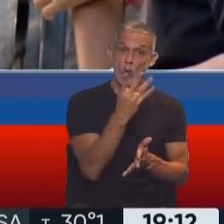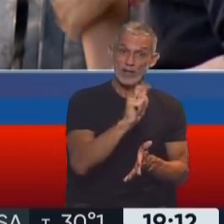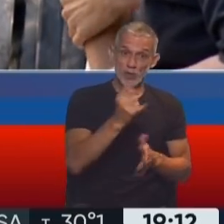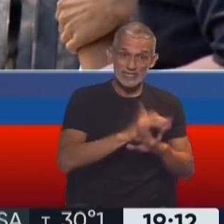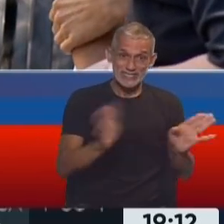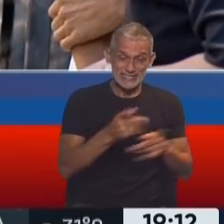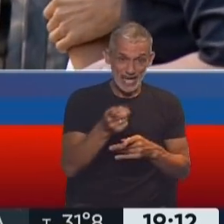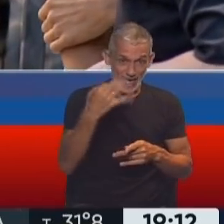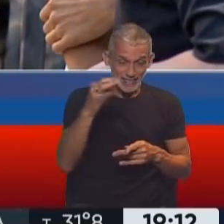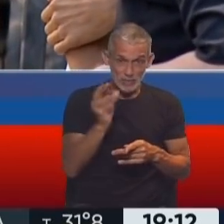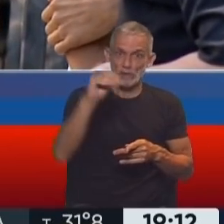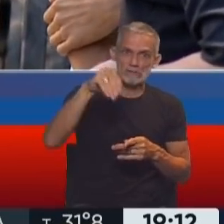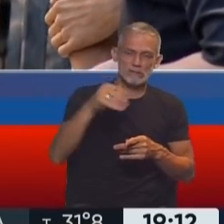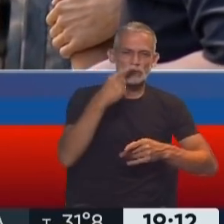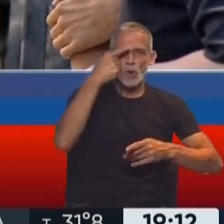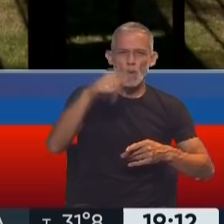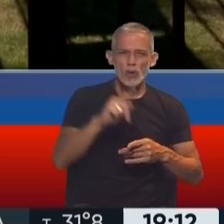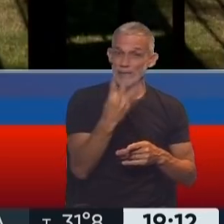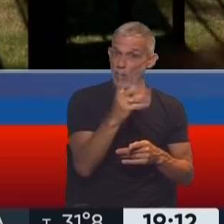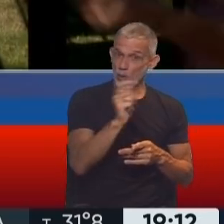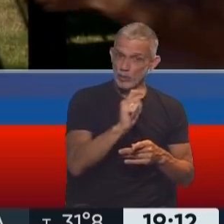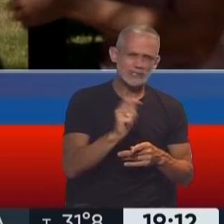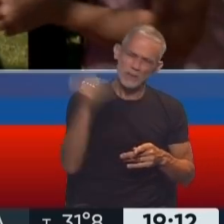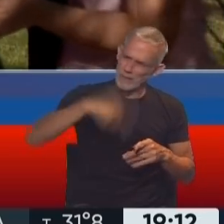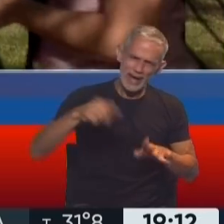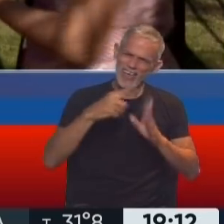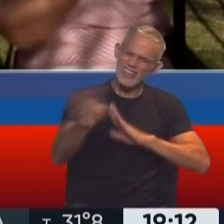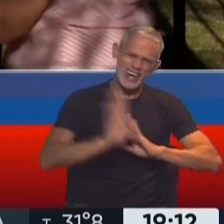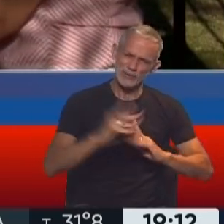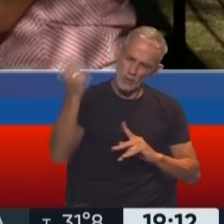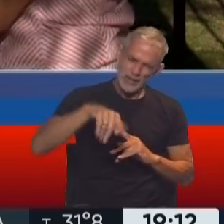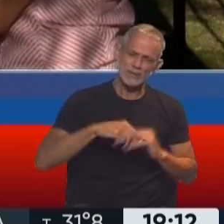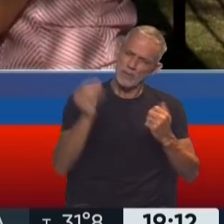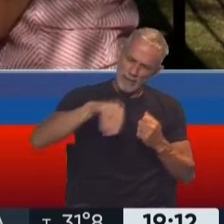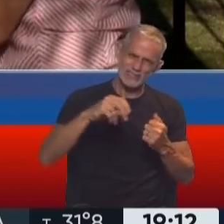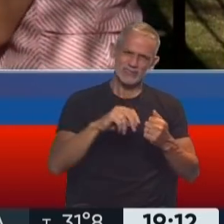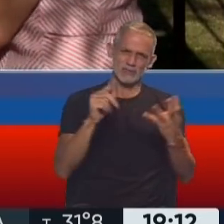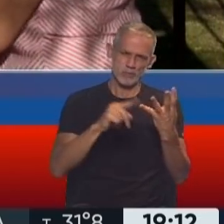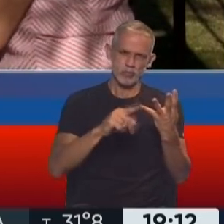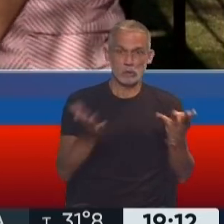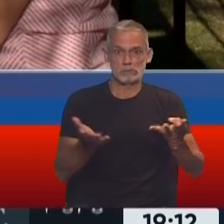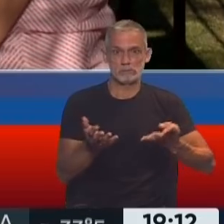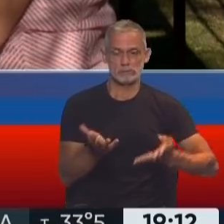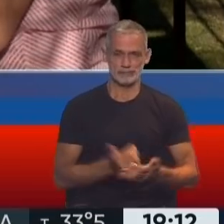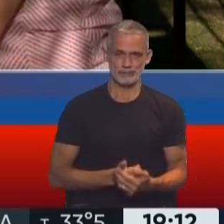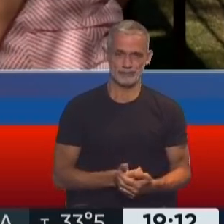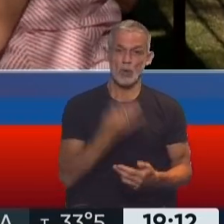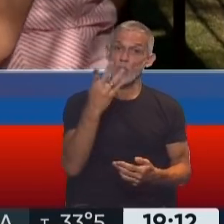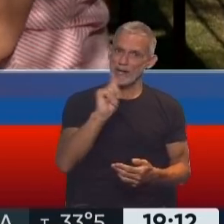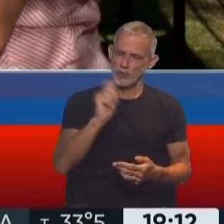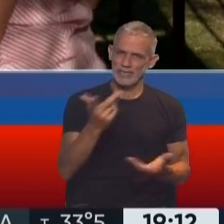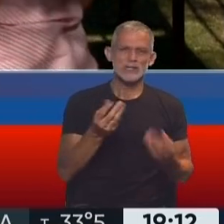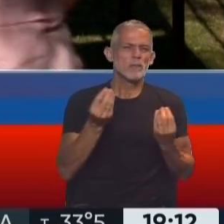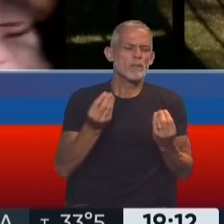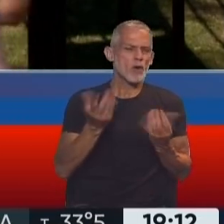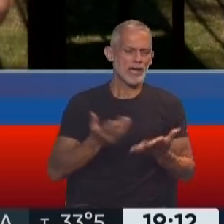ya están diciendo, si tiene la última dosis hace 4 meses, véngase y hágase otra. A ver, ¿por qué